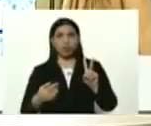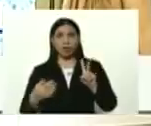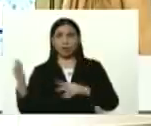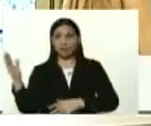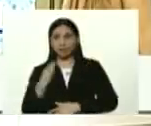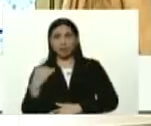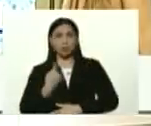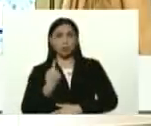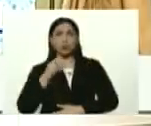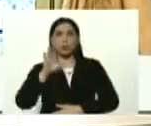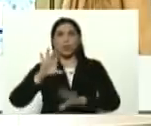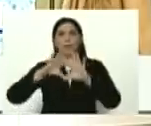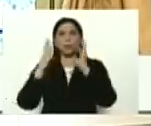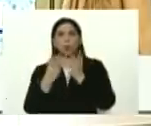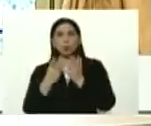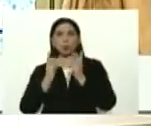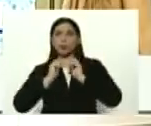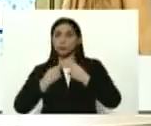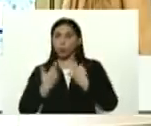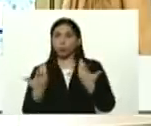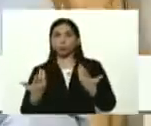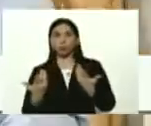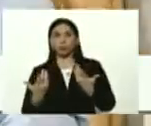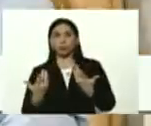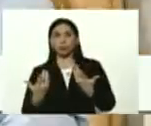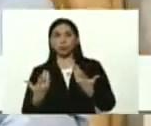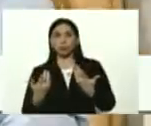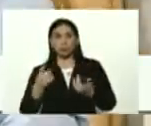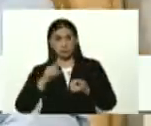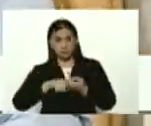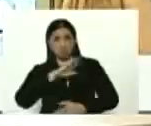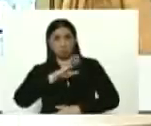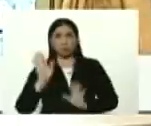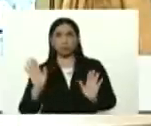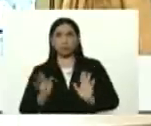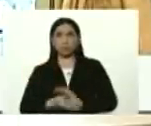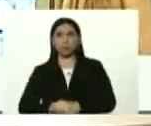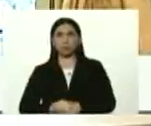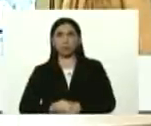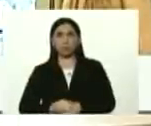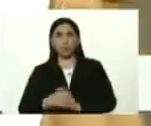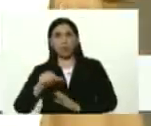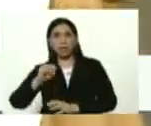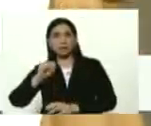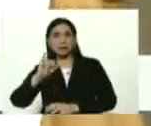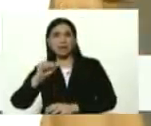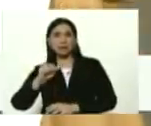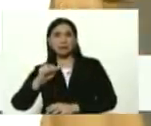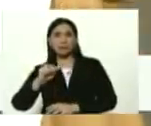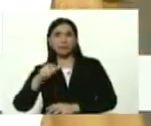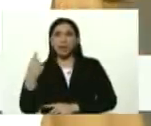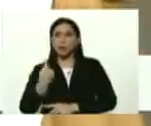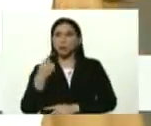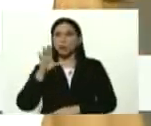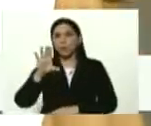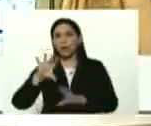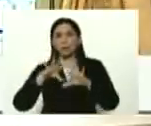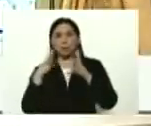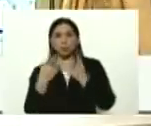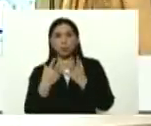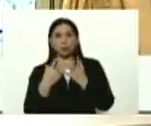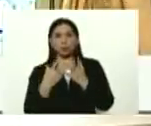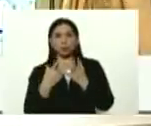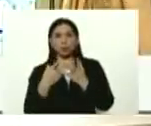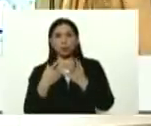único país del mundo, Aristóbulo, Cilia, Asia. El único país del mundo que